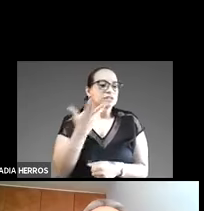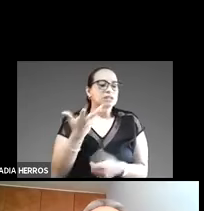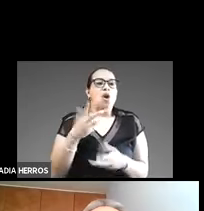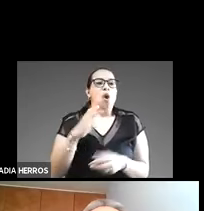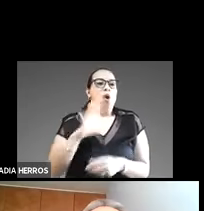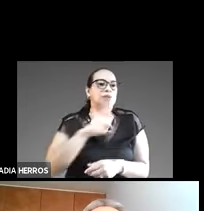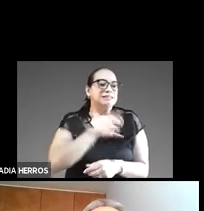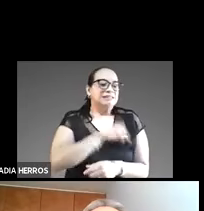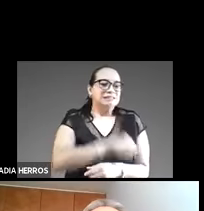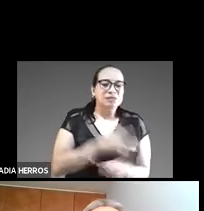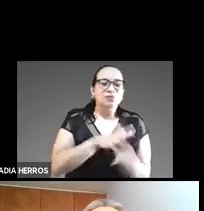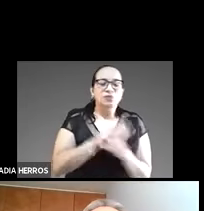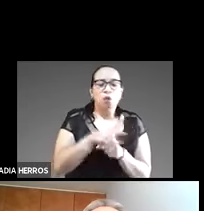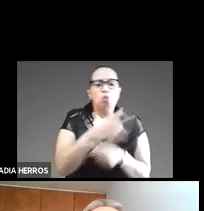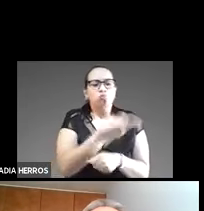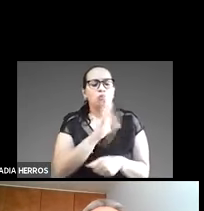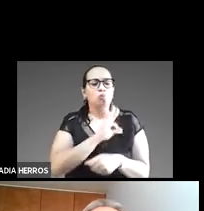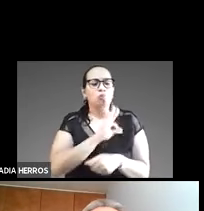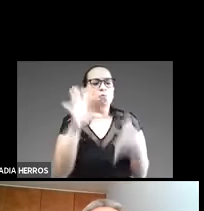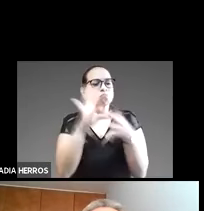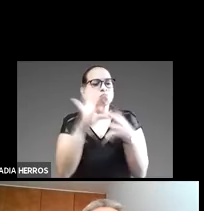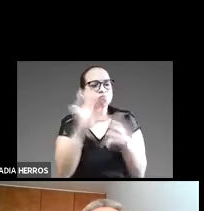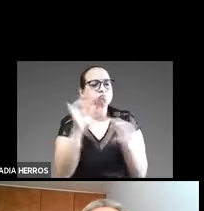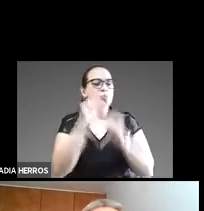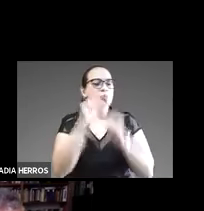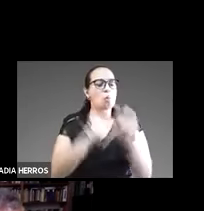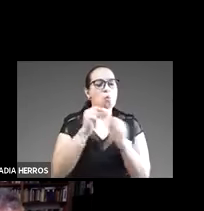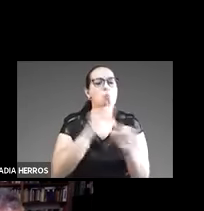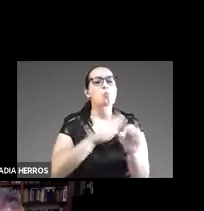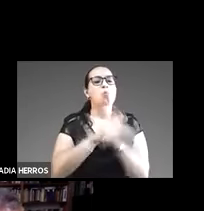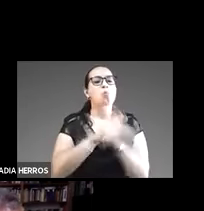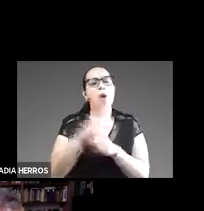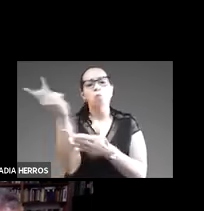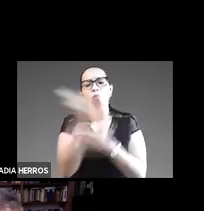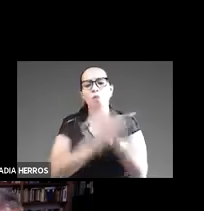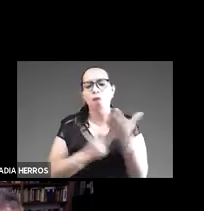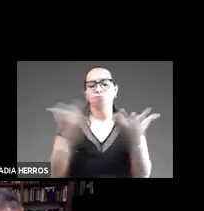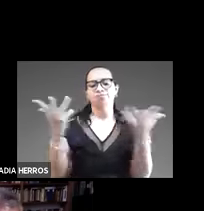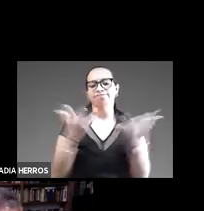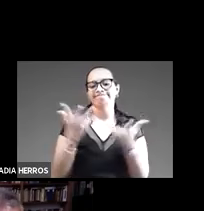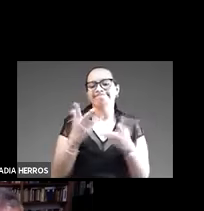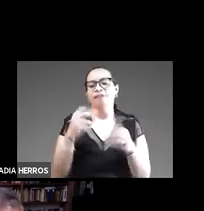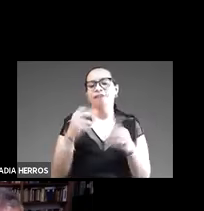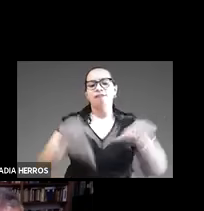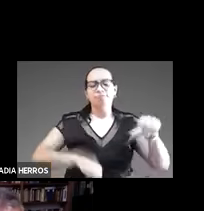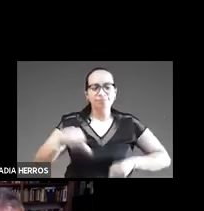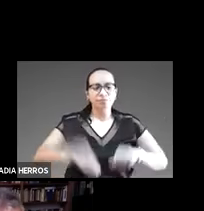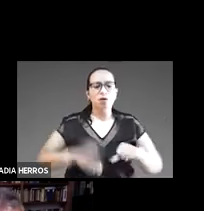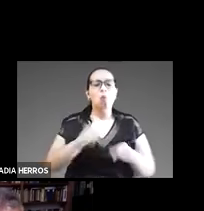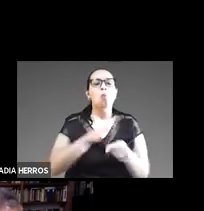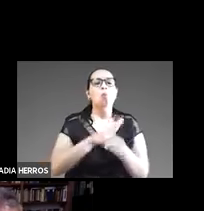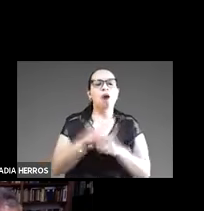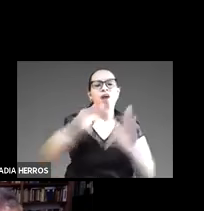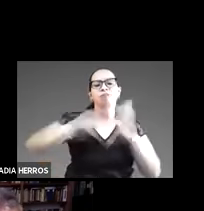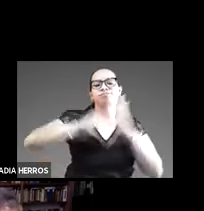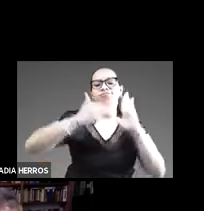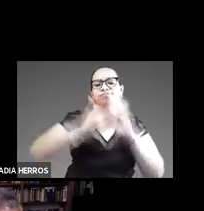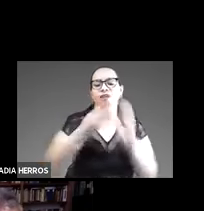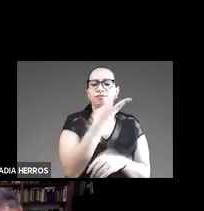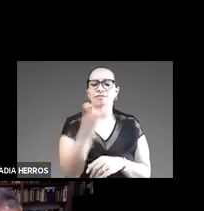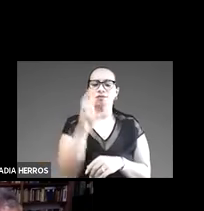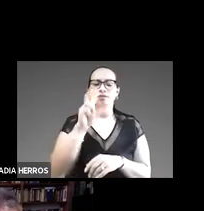pudieran contarnos un poco sobre los programas y las acciones de la Estrategia 333,